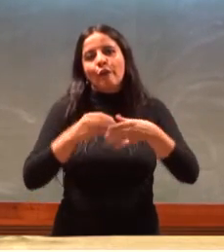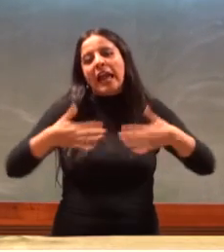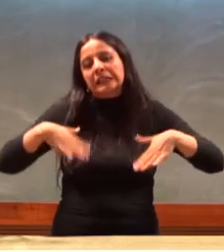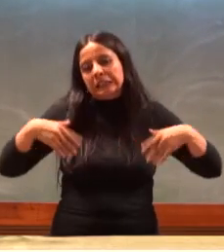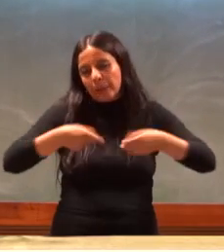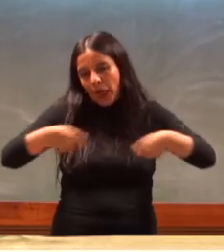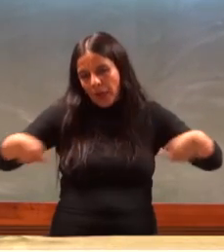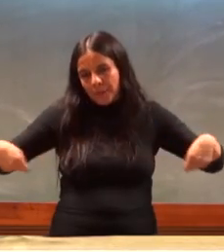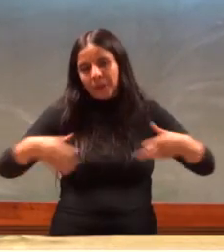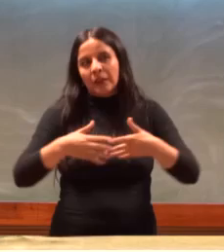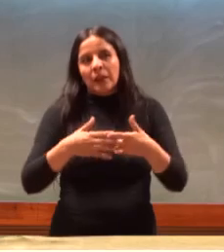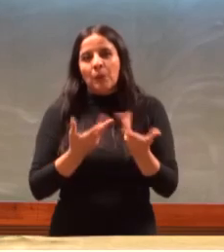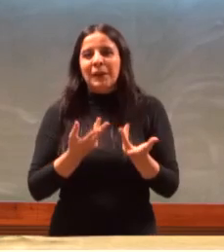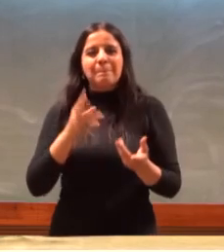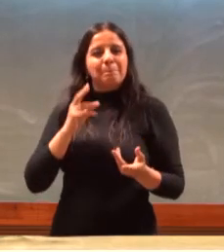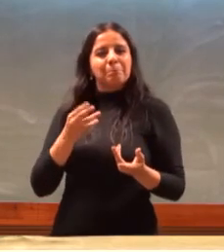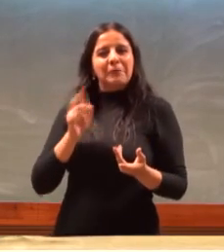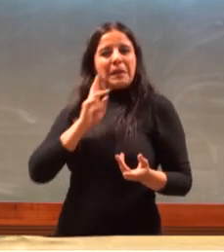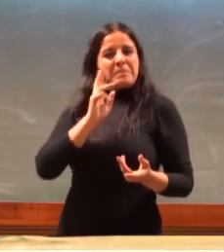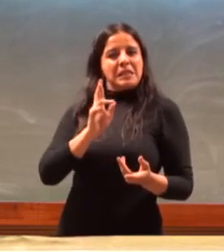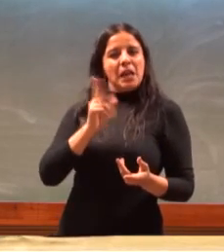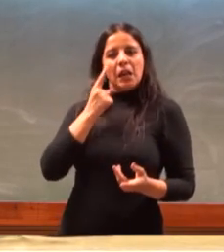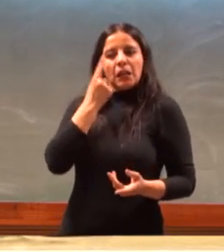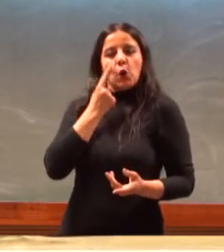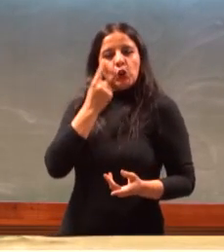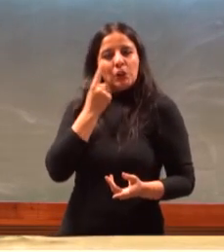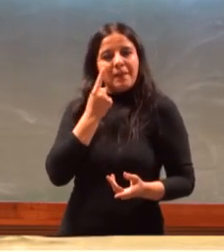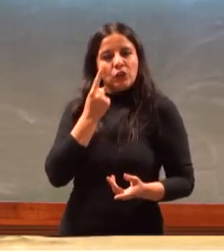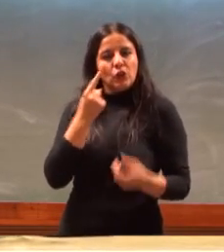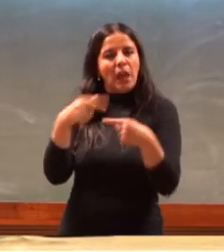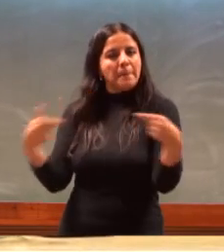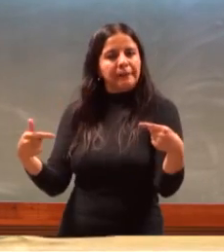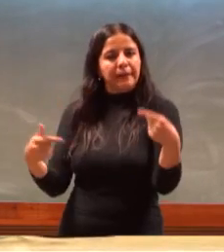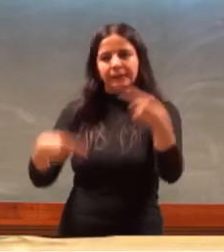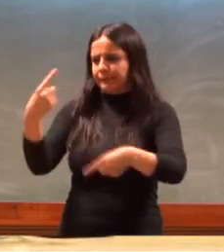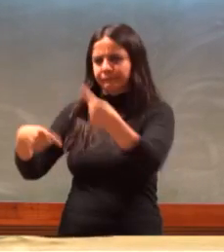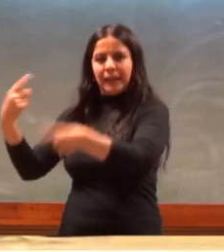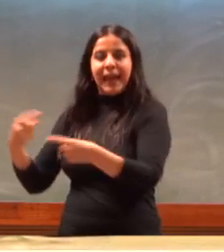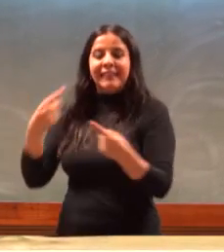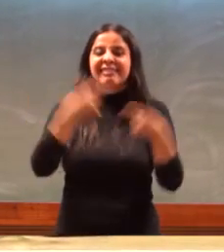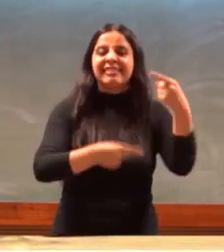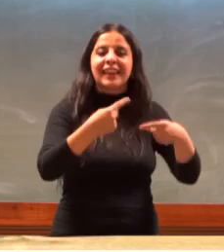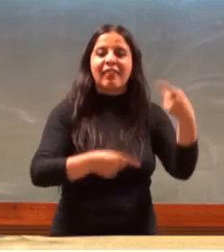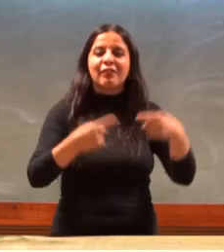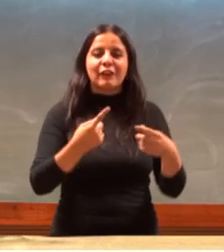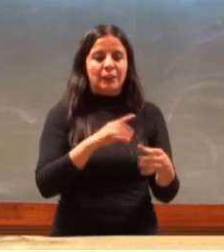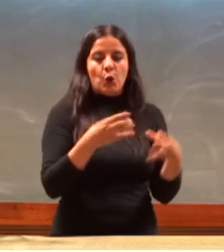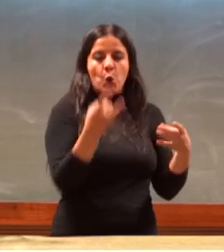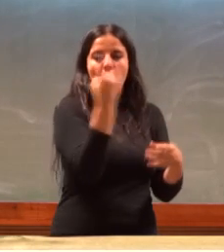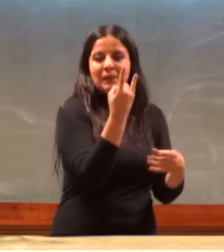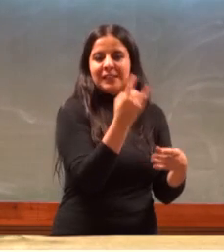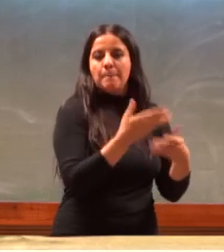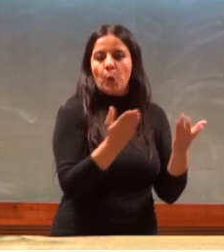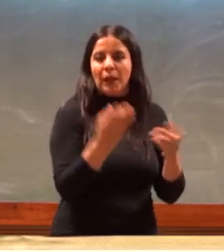carreras prácticas una cantidad de experiencias académicas que van a ser reconocidas entre universidades públicas y privadas